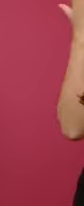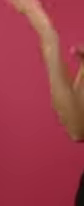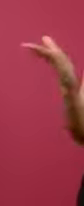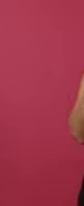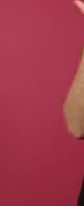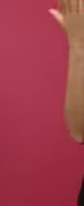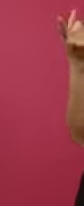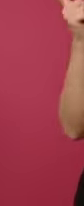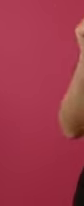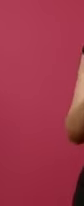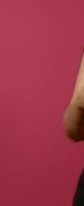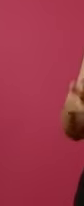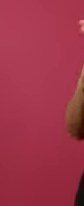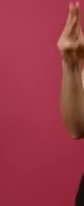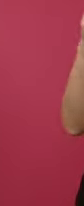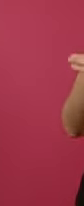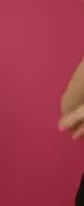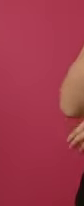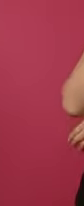públicas,